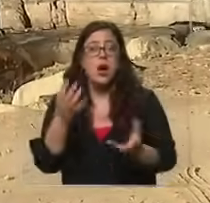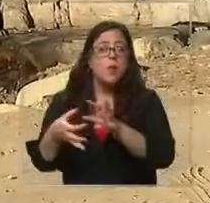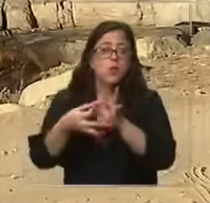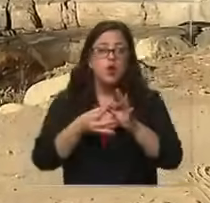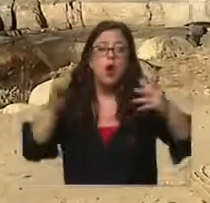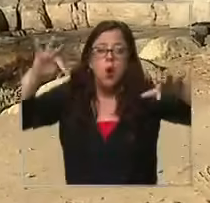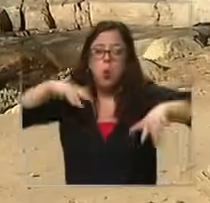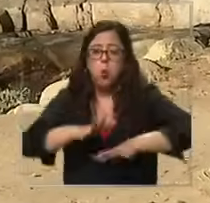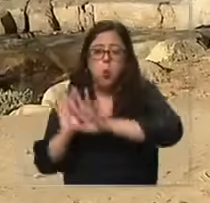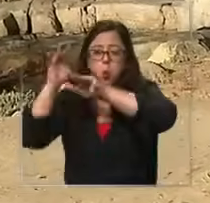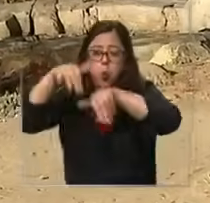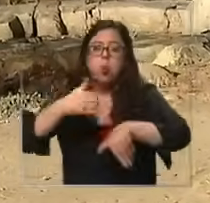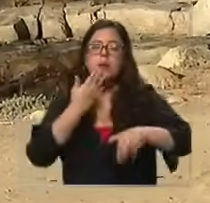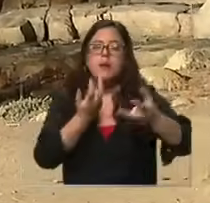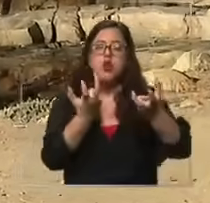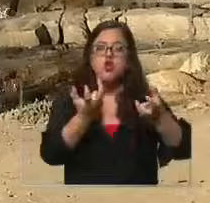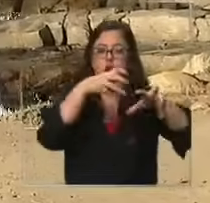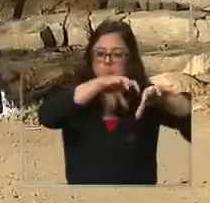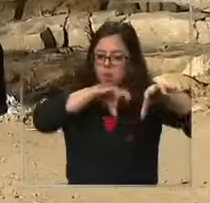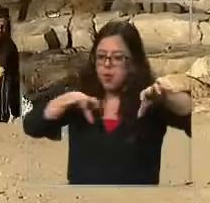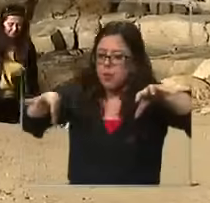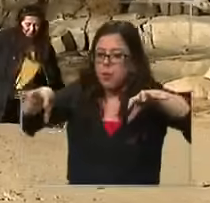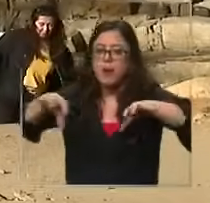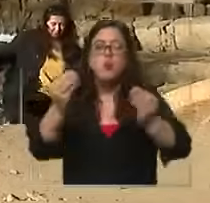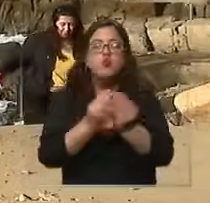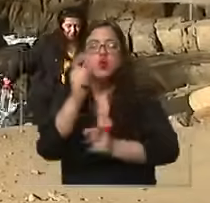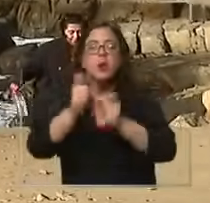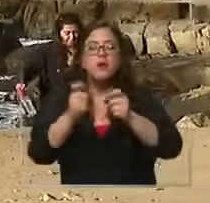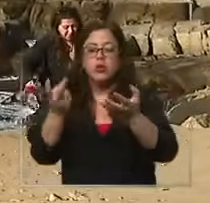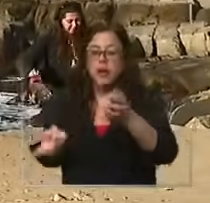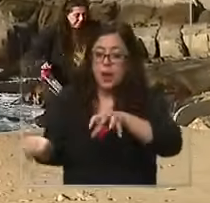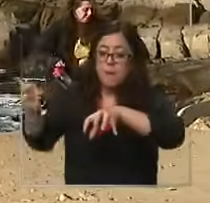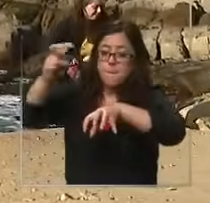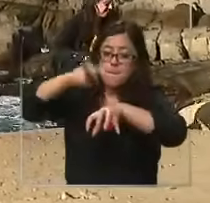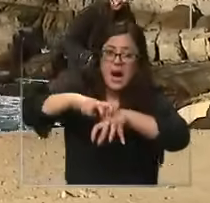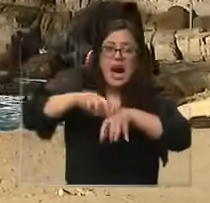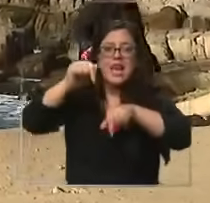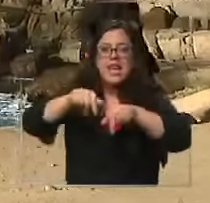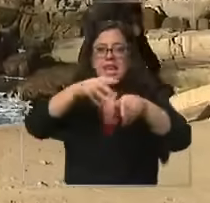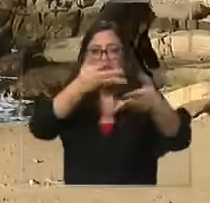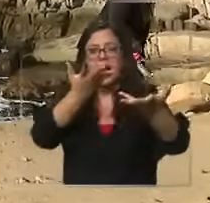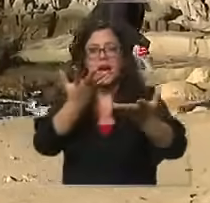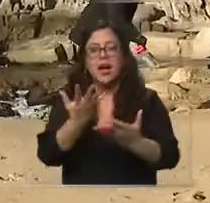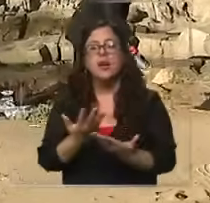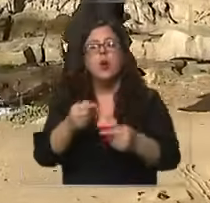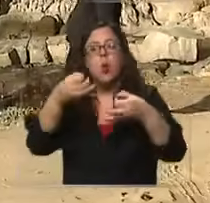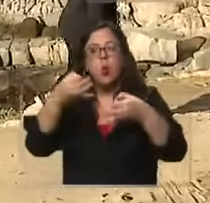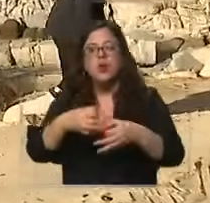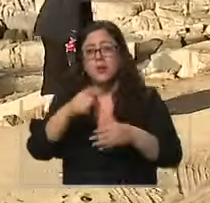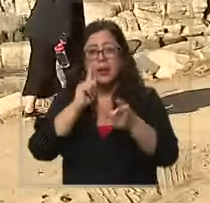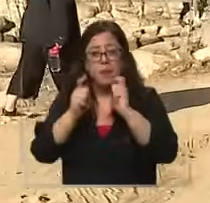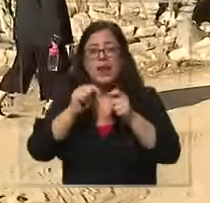se suben a las rocas, siendo un peligro, sobre todo para esta época estival, donde aumentan los rescates.